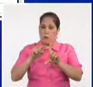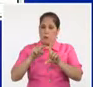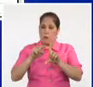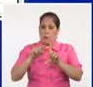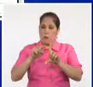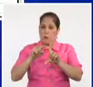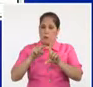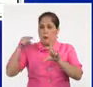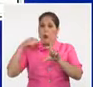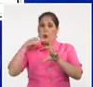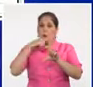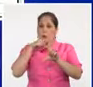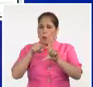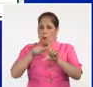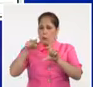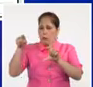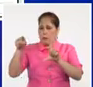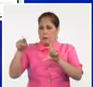en la